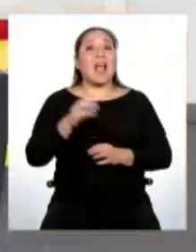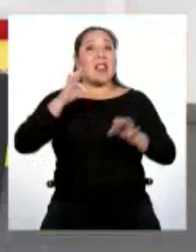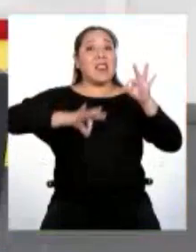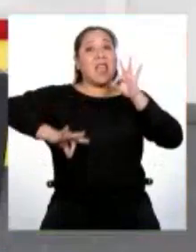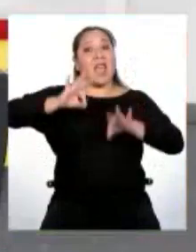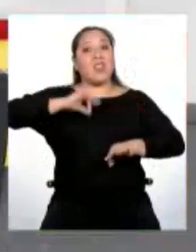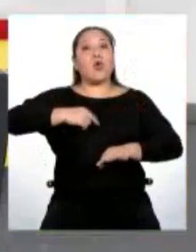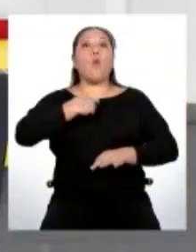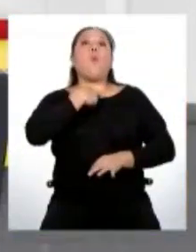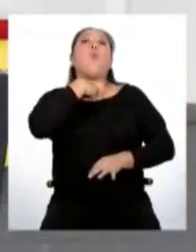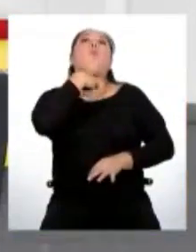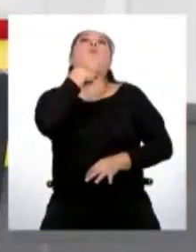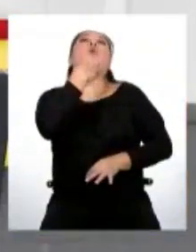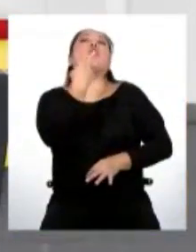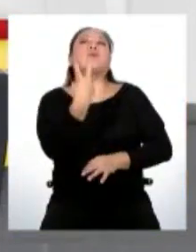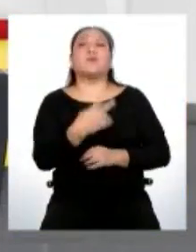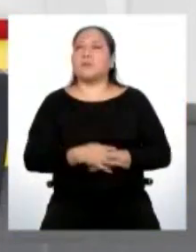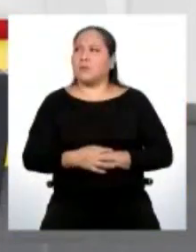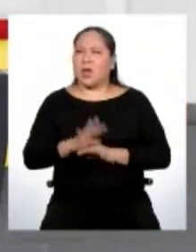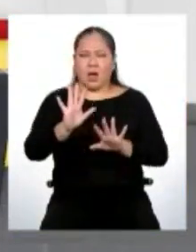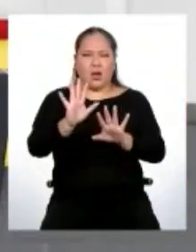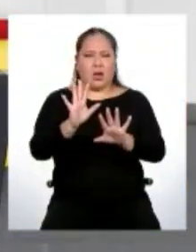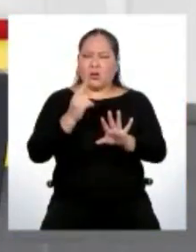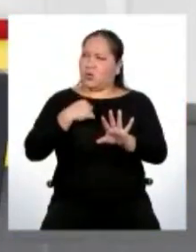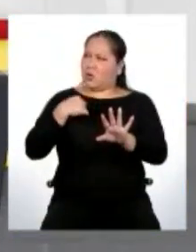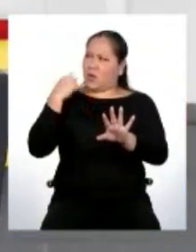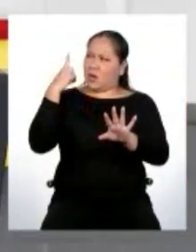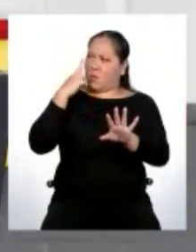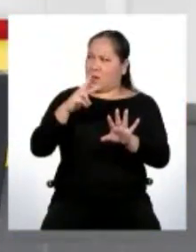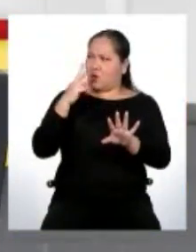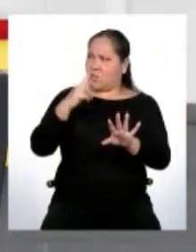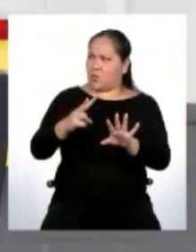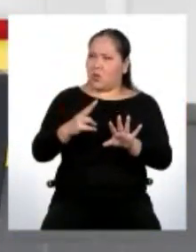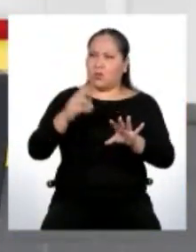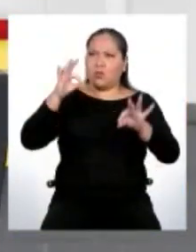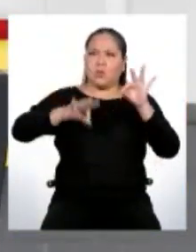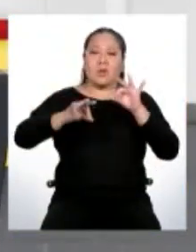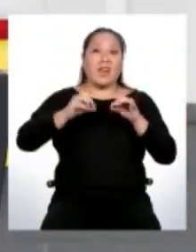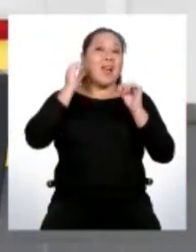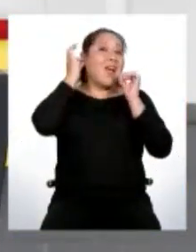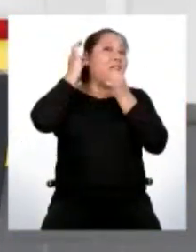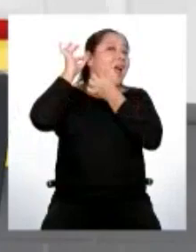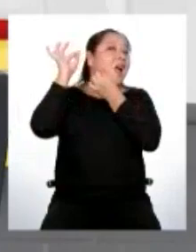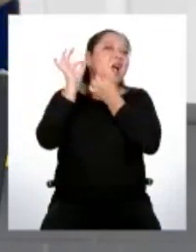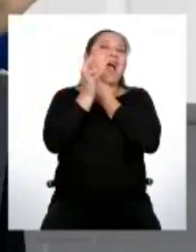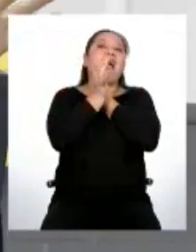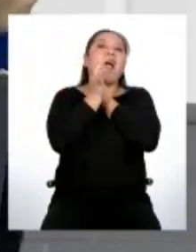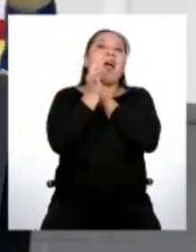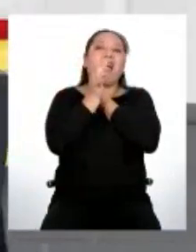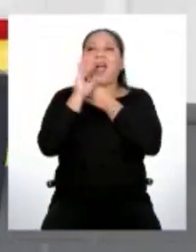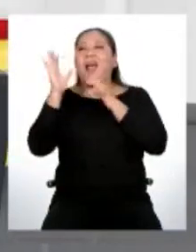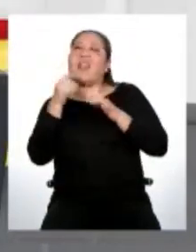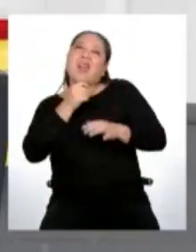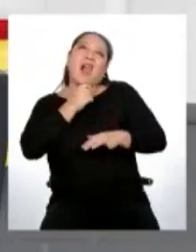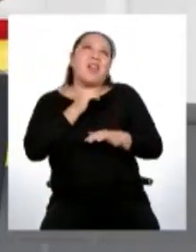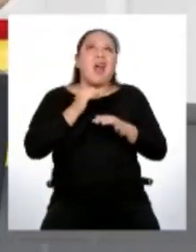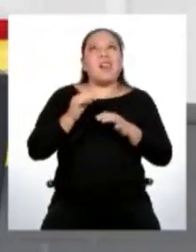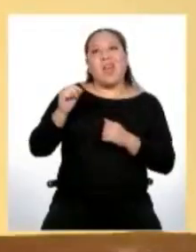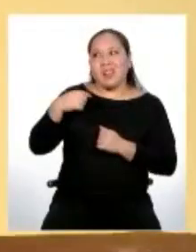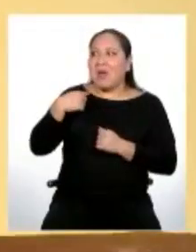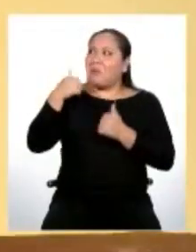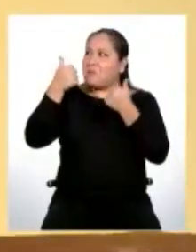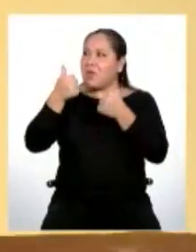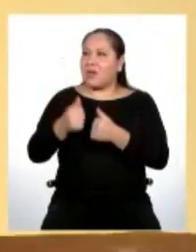voz. Pero yo he visto obras de teatro así con la vinchita aquí, todos cantan y son felices y se escucha